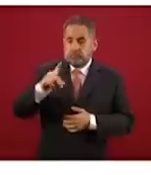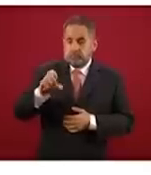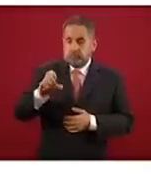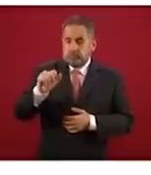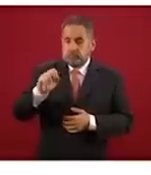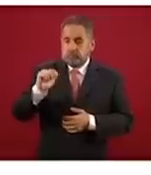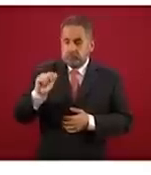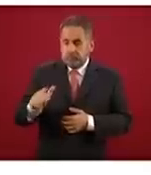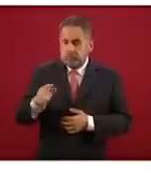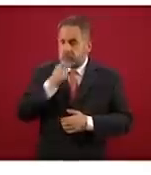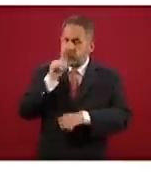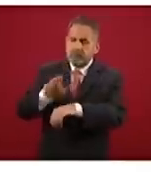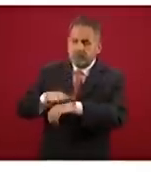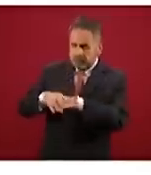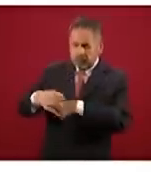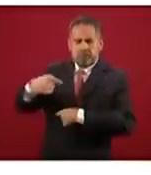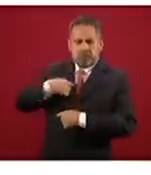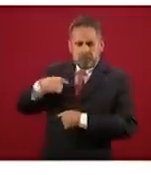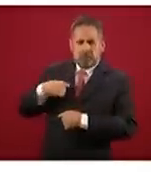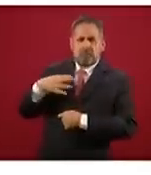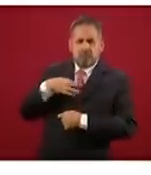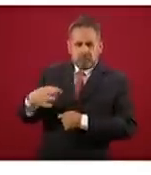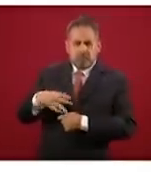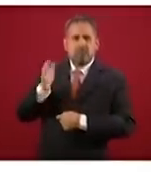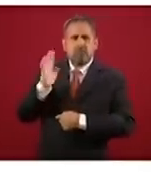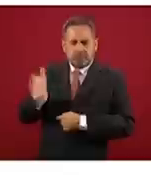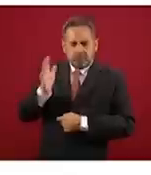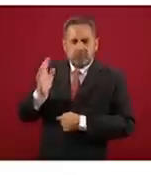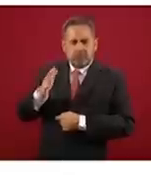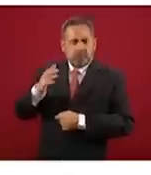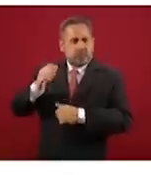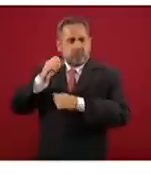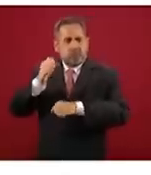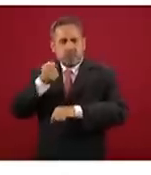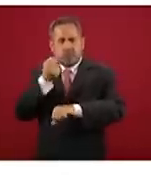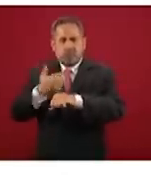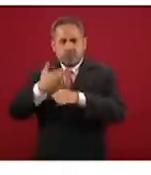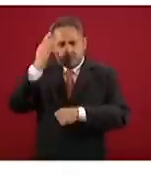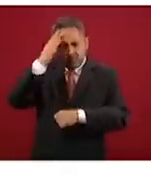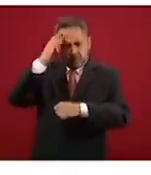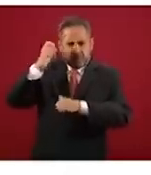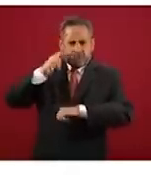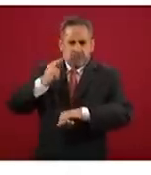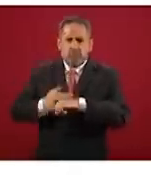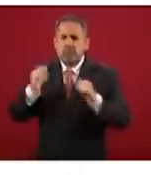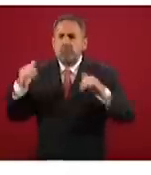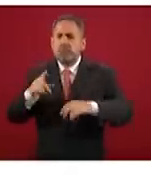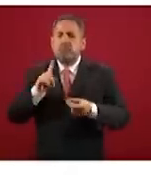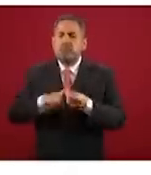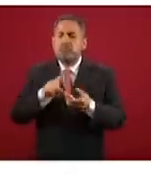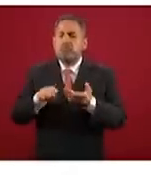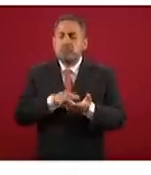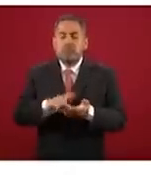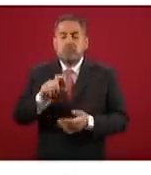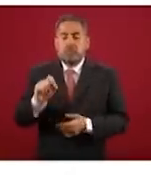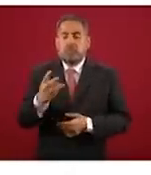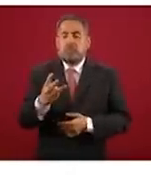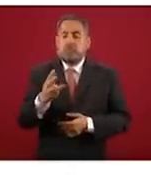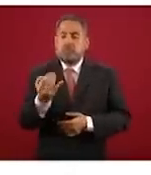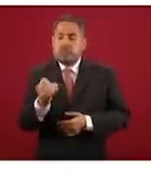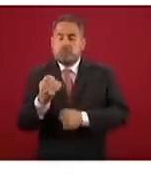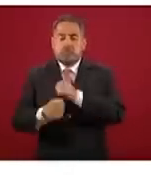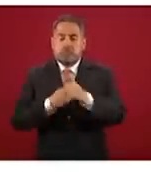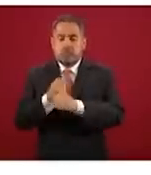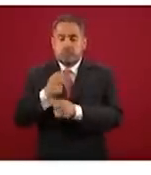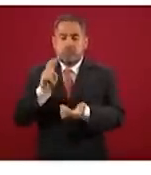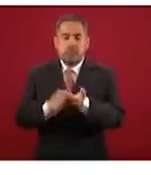Ángel Bauza afirma que fue electo como secretario general en una convención realizada el